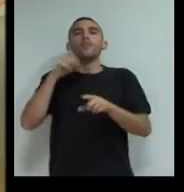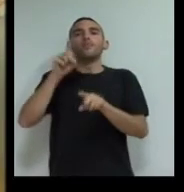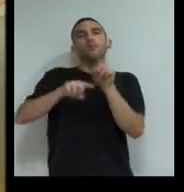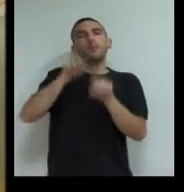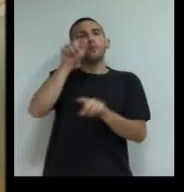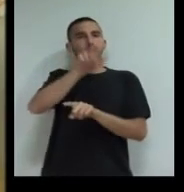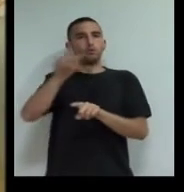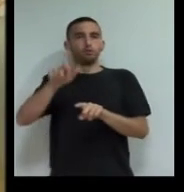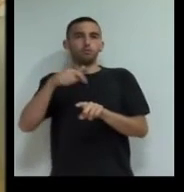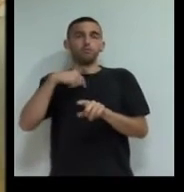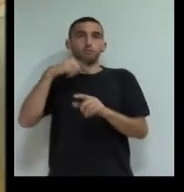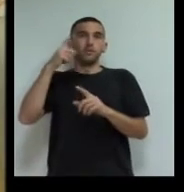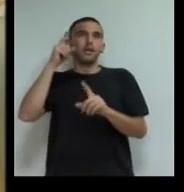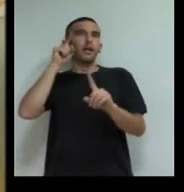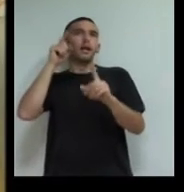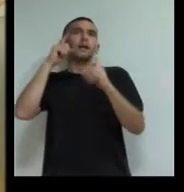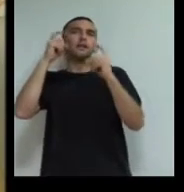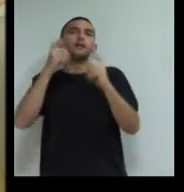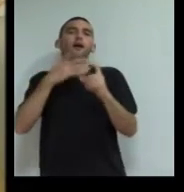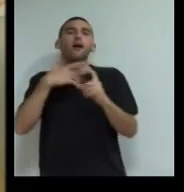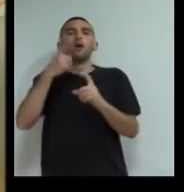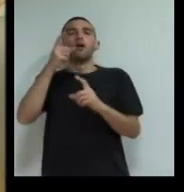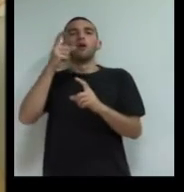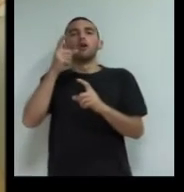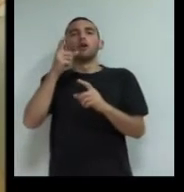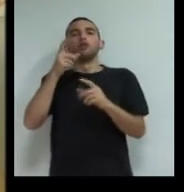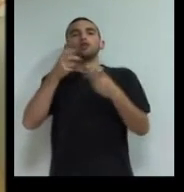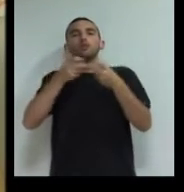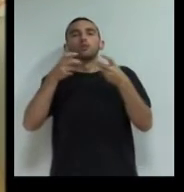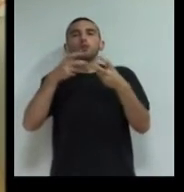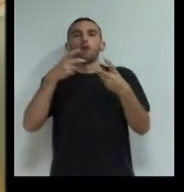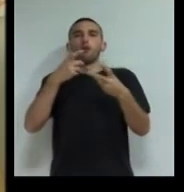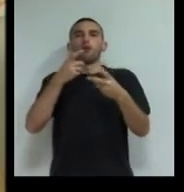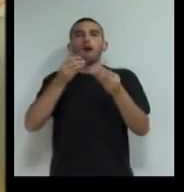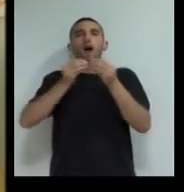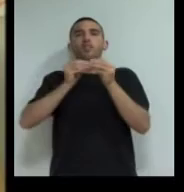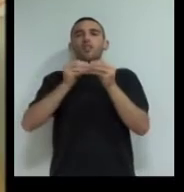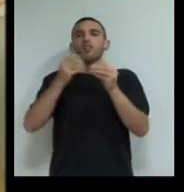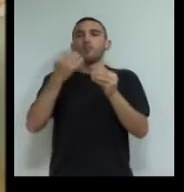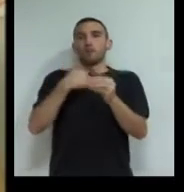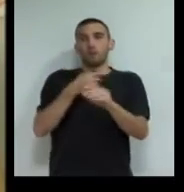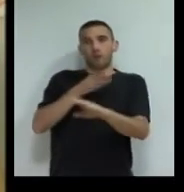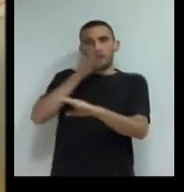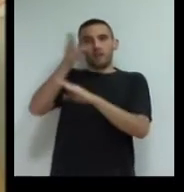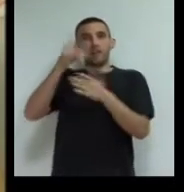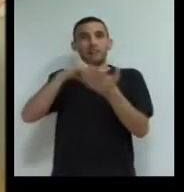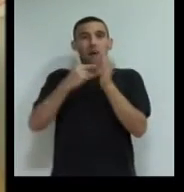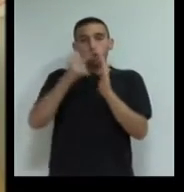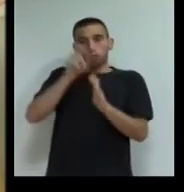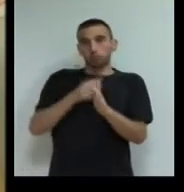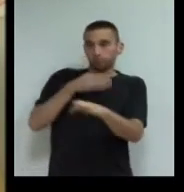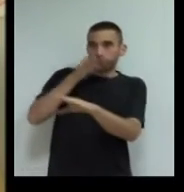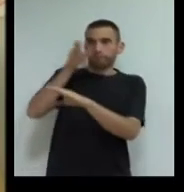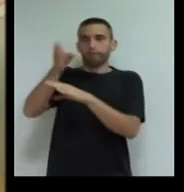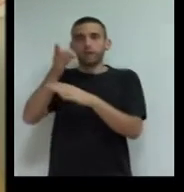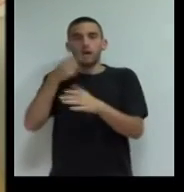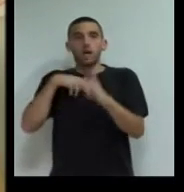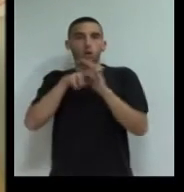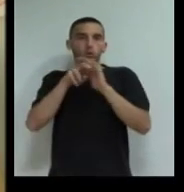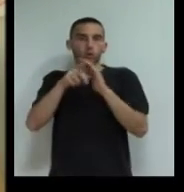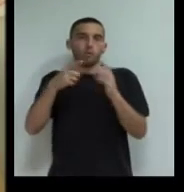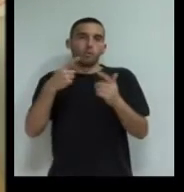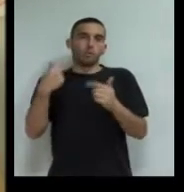seguir reduciendo costes, o sea, es decir, no tengamos que ir un técnico allí montando la pantalla, que al final es recursos, o sea, es decir, que el usuario se descargue